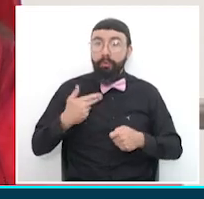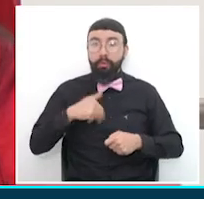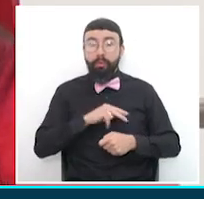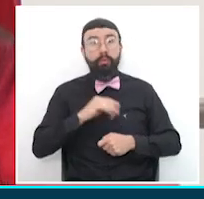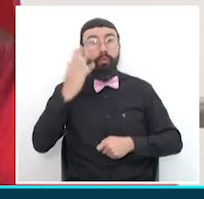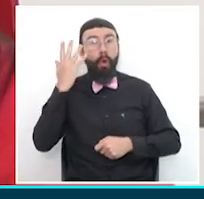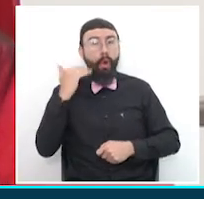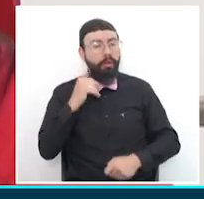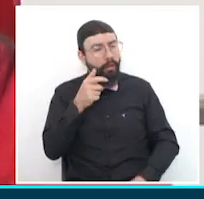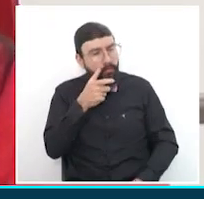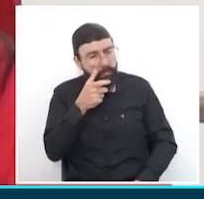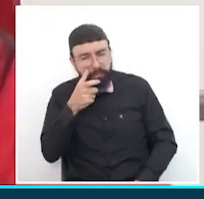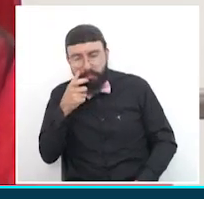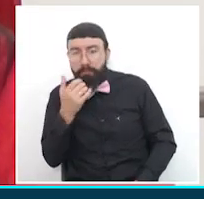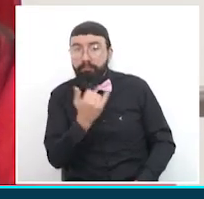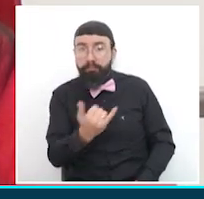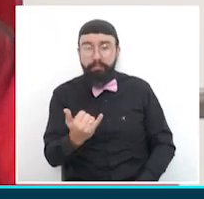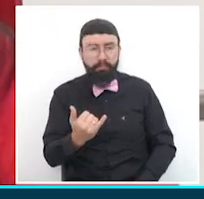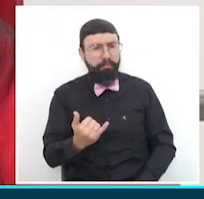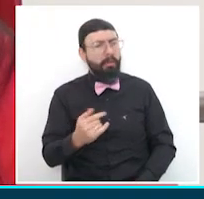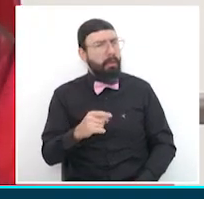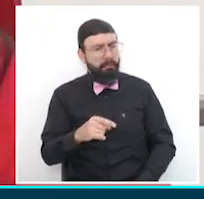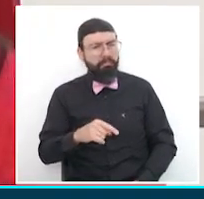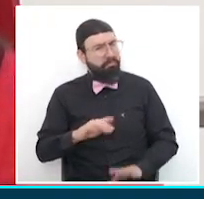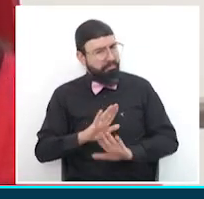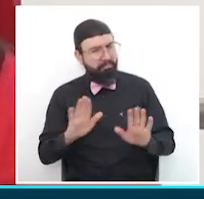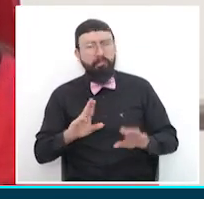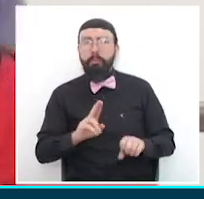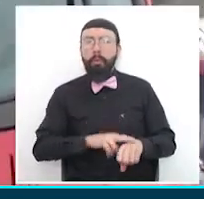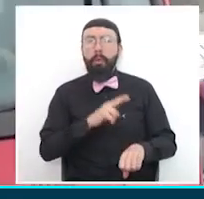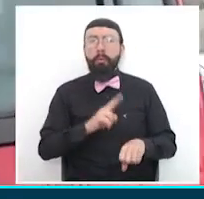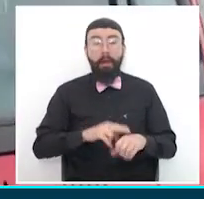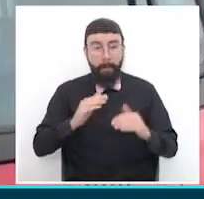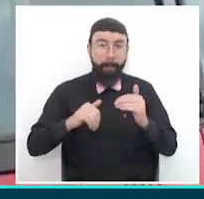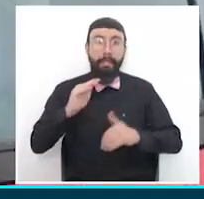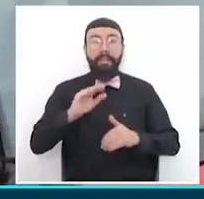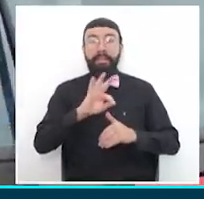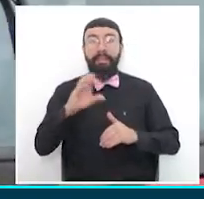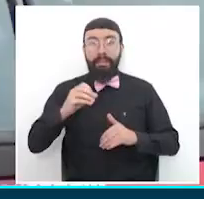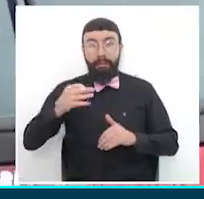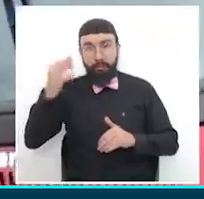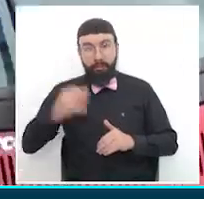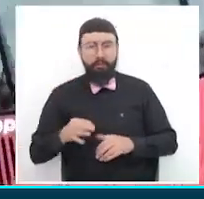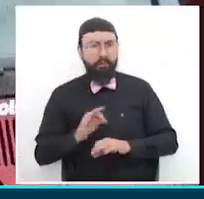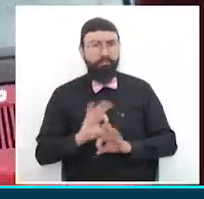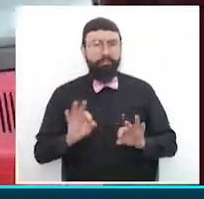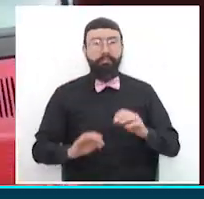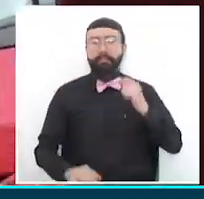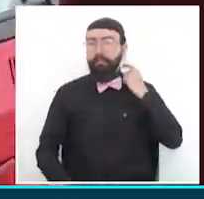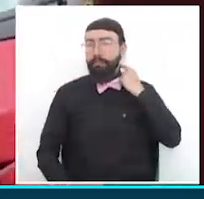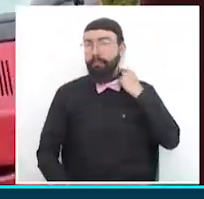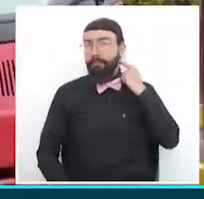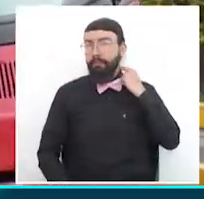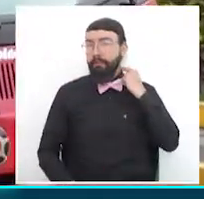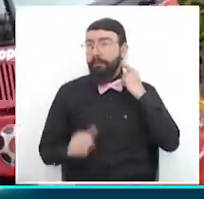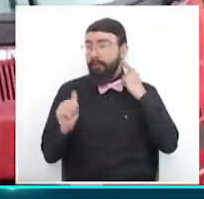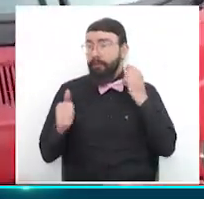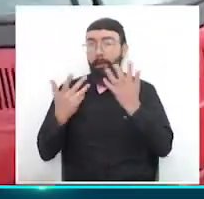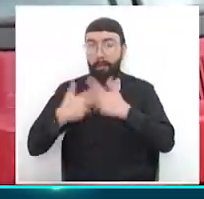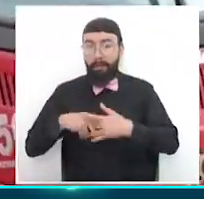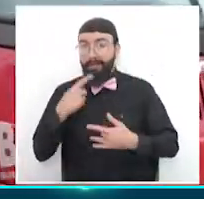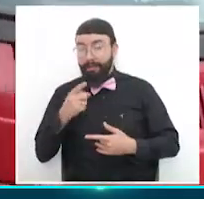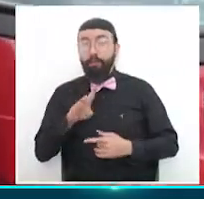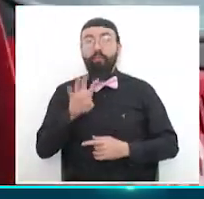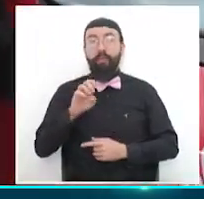diario, encontramos que no estamos superando el 30%. Y es que de acuerdo con esta empresa, desde el 9 de abril se